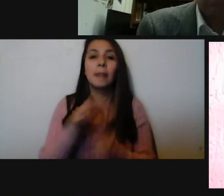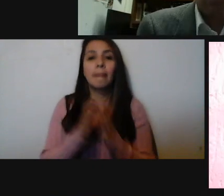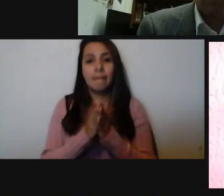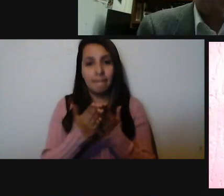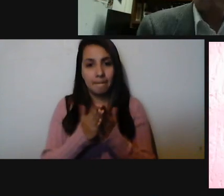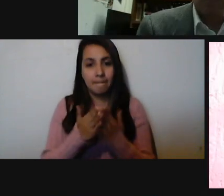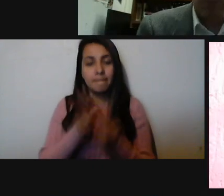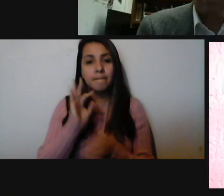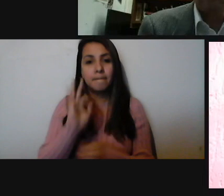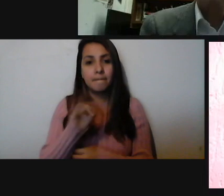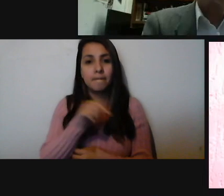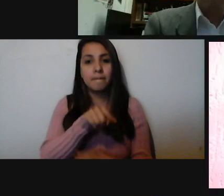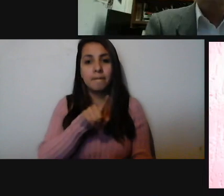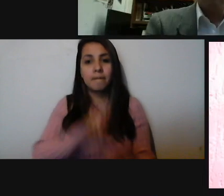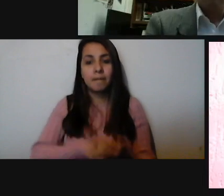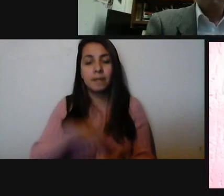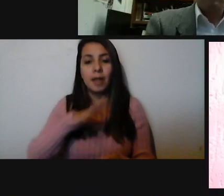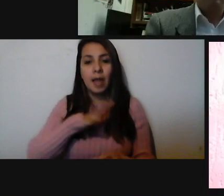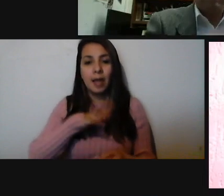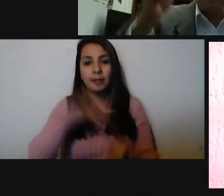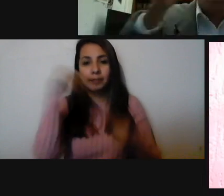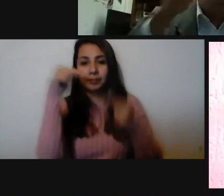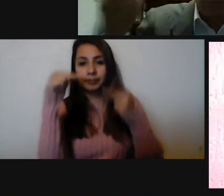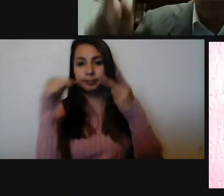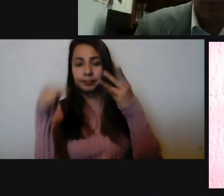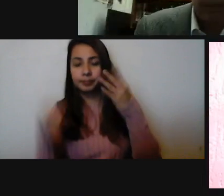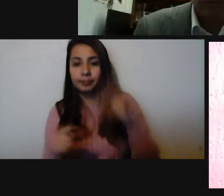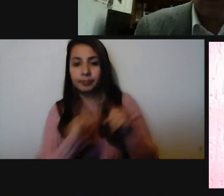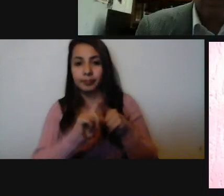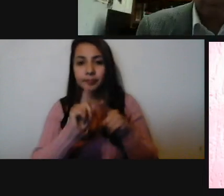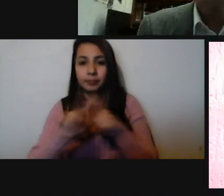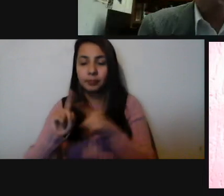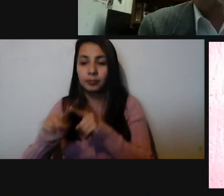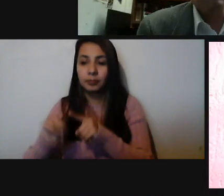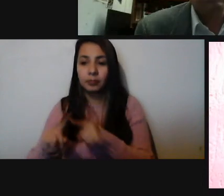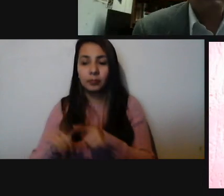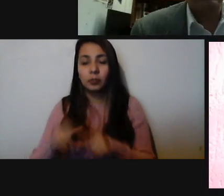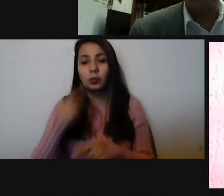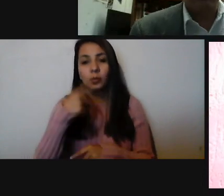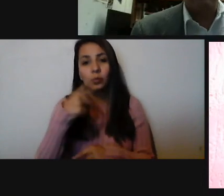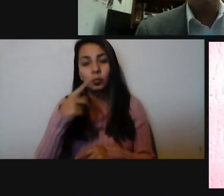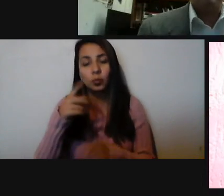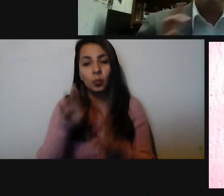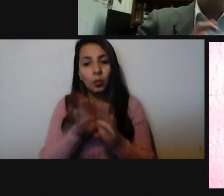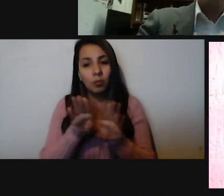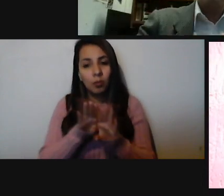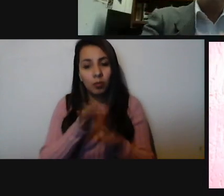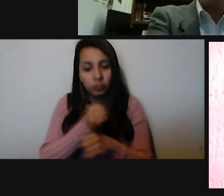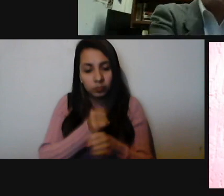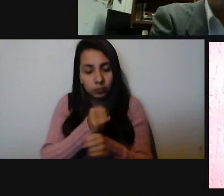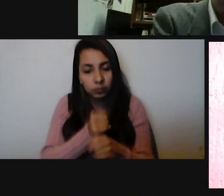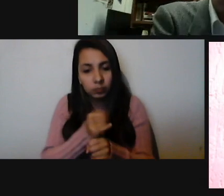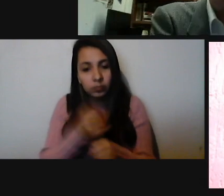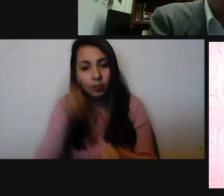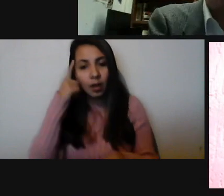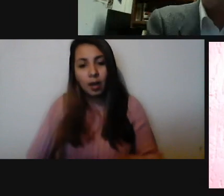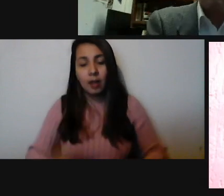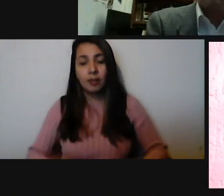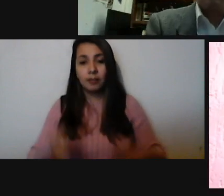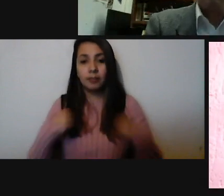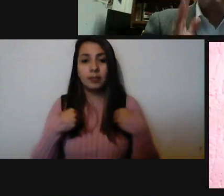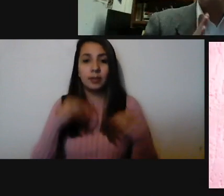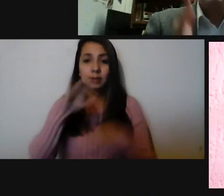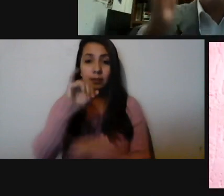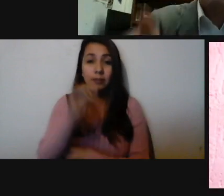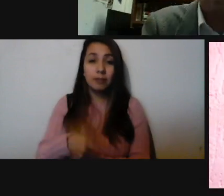cristalizaciones. Y efectivamente en los libros aparecen sus cuasi clasificaciones o interpretación también de las